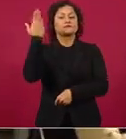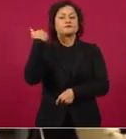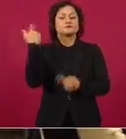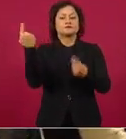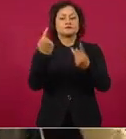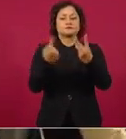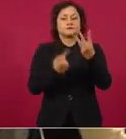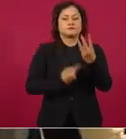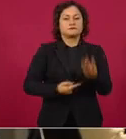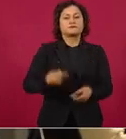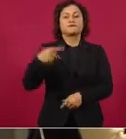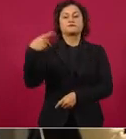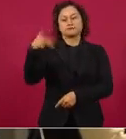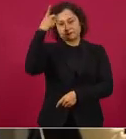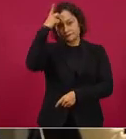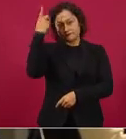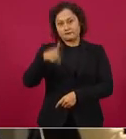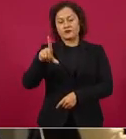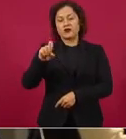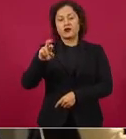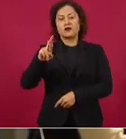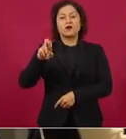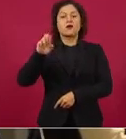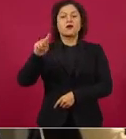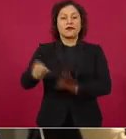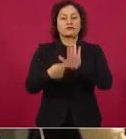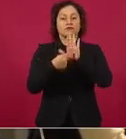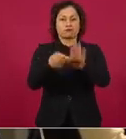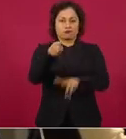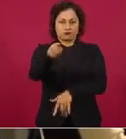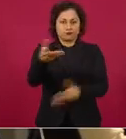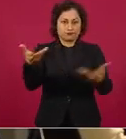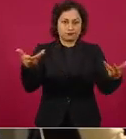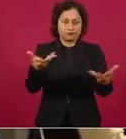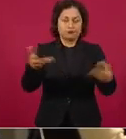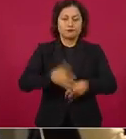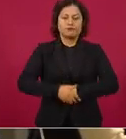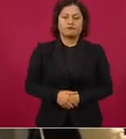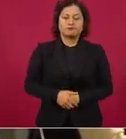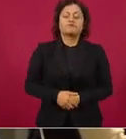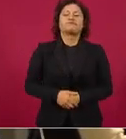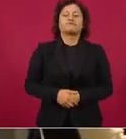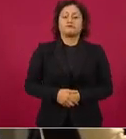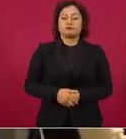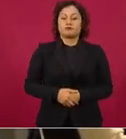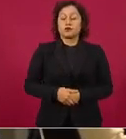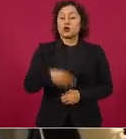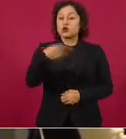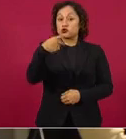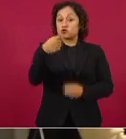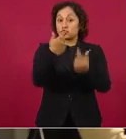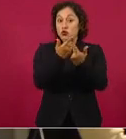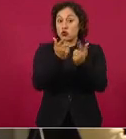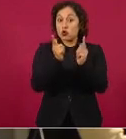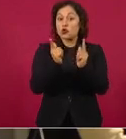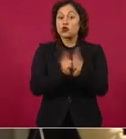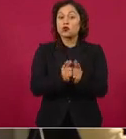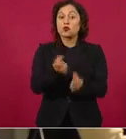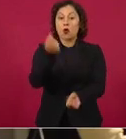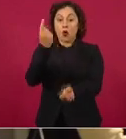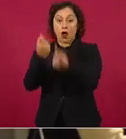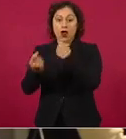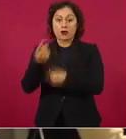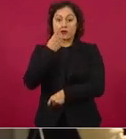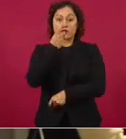Loret, estas percepciones, supuestas percepciones. Incluso algunos simpatizantes de su movimiento consideran que no fue correcto dar a conocer